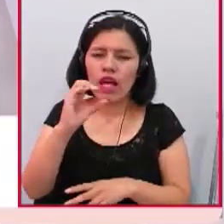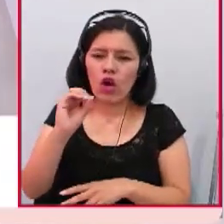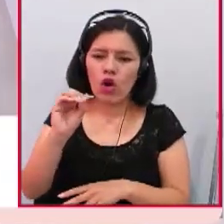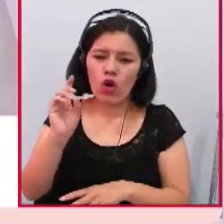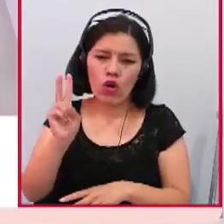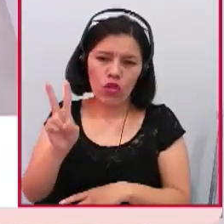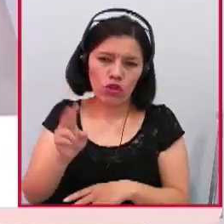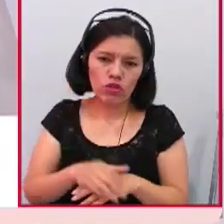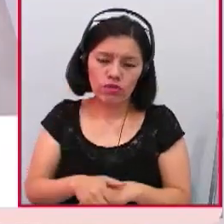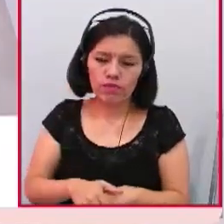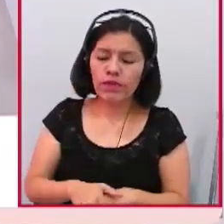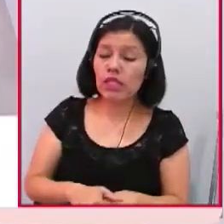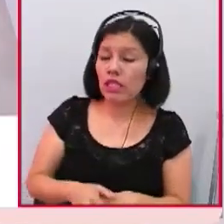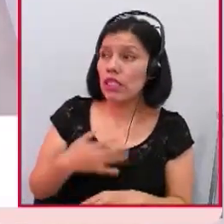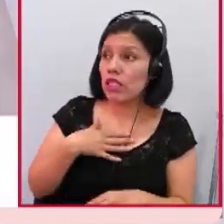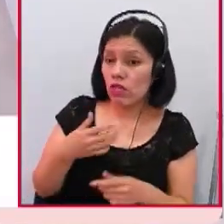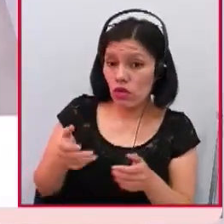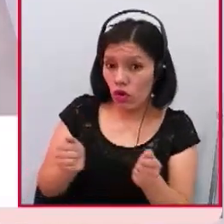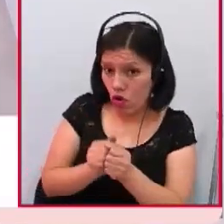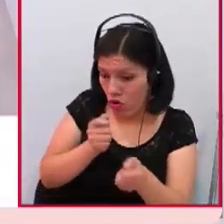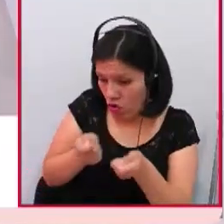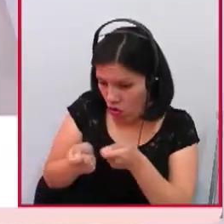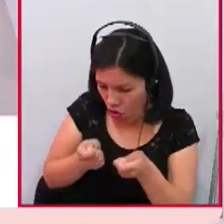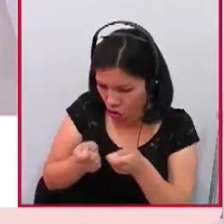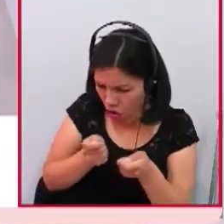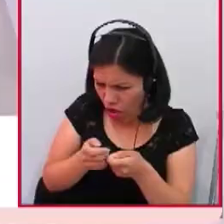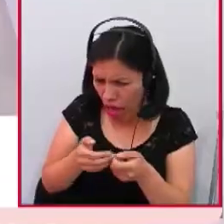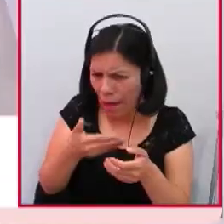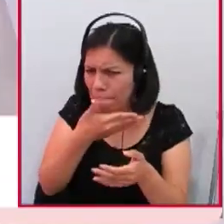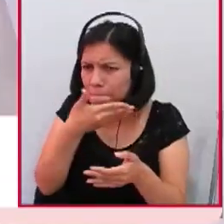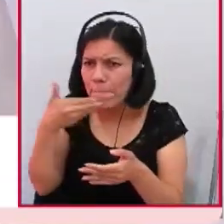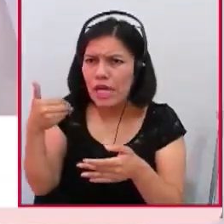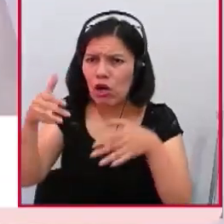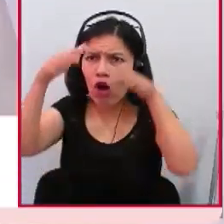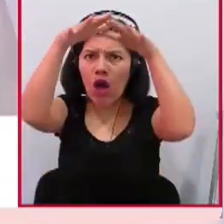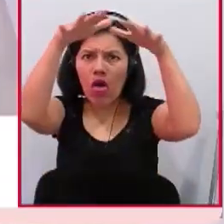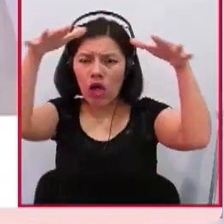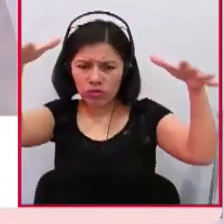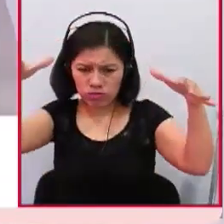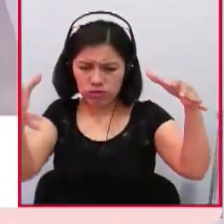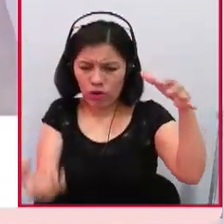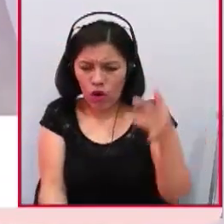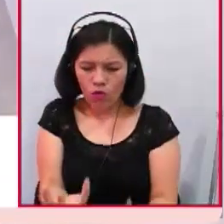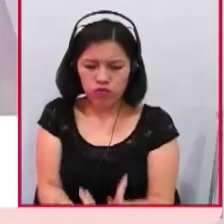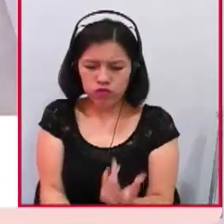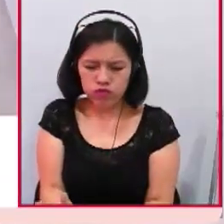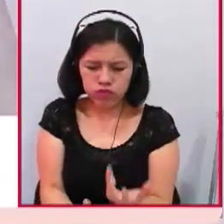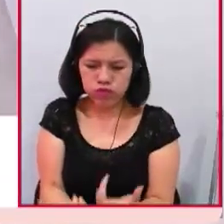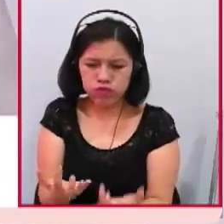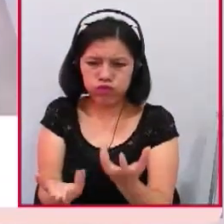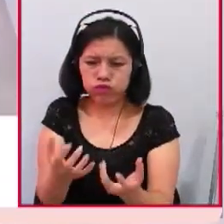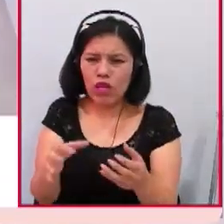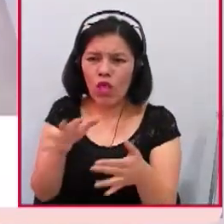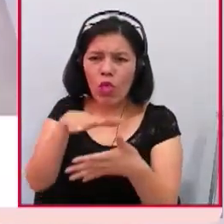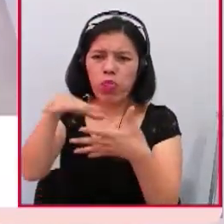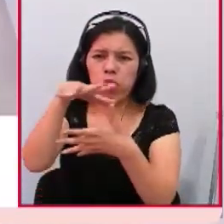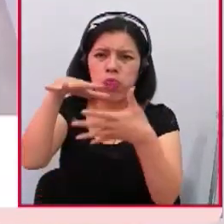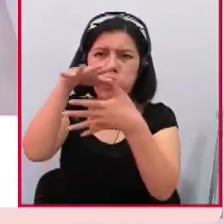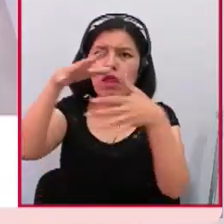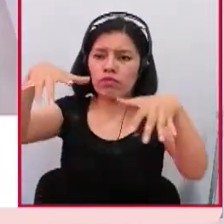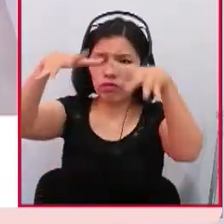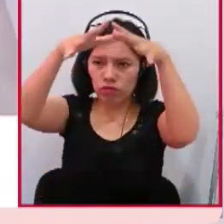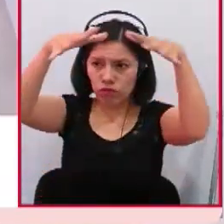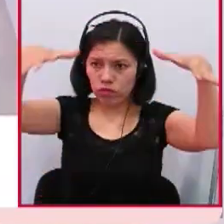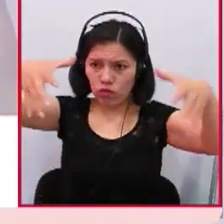y 97. Y con los controles incluso de mejores campanas, estamos mejorando también las campanas en los RHFs, que es una etapa anterior a los